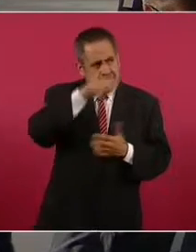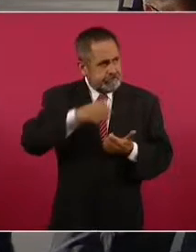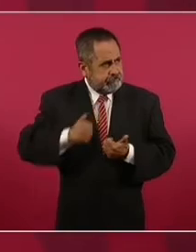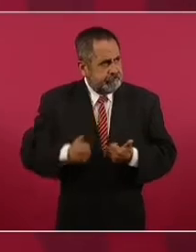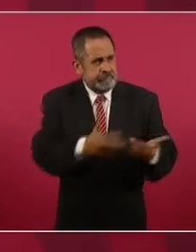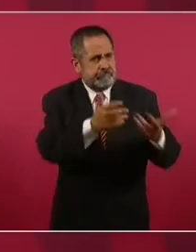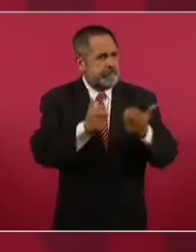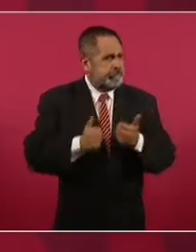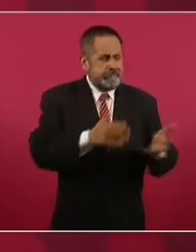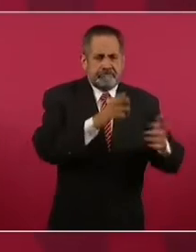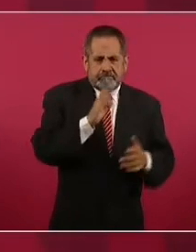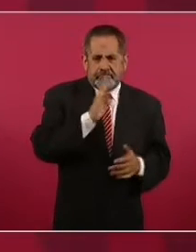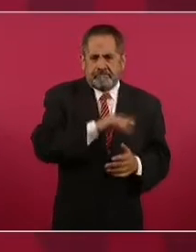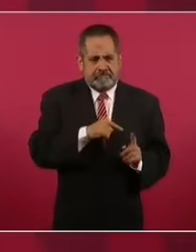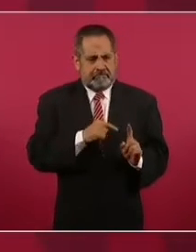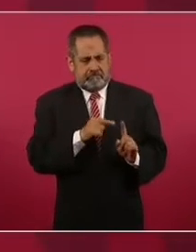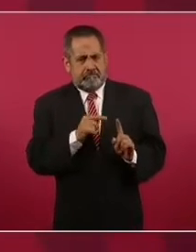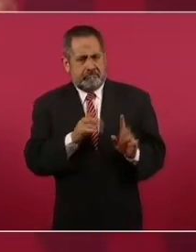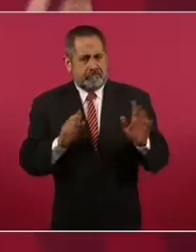minas,